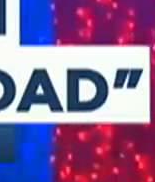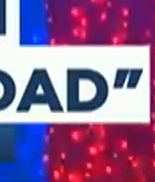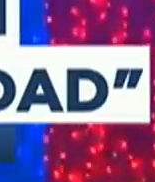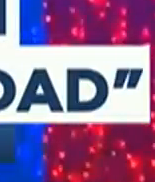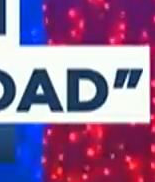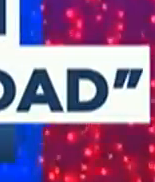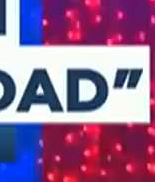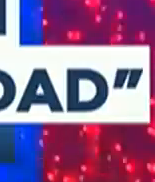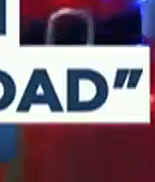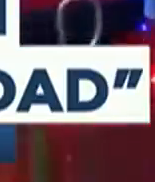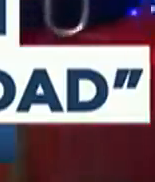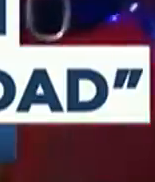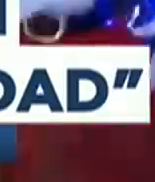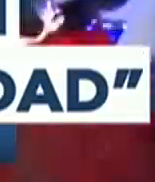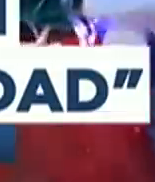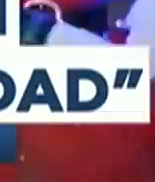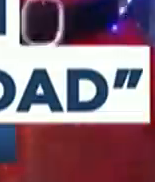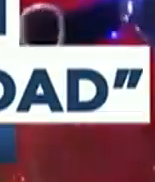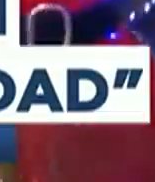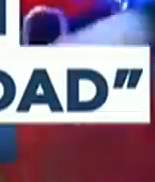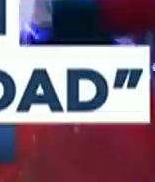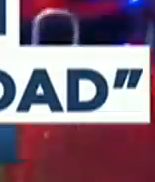Navidad.